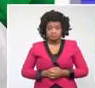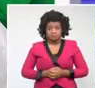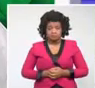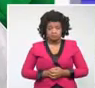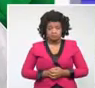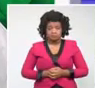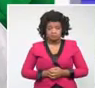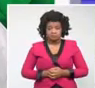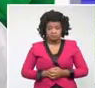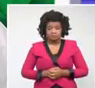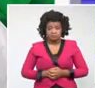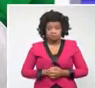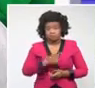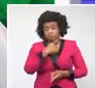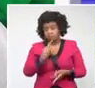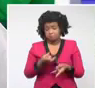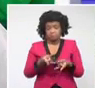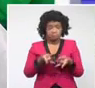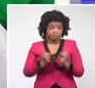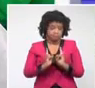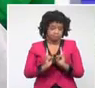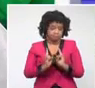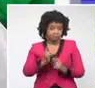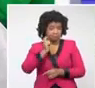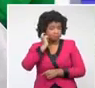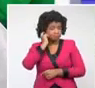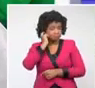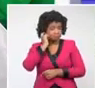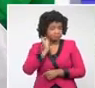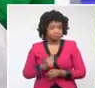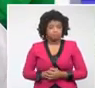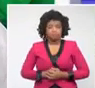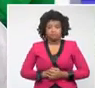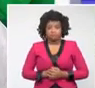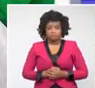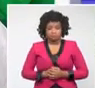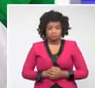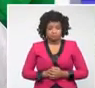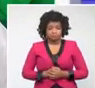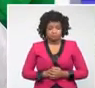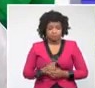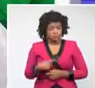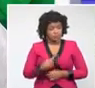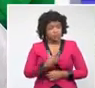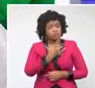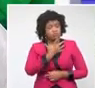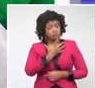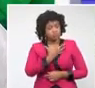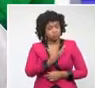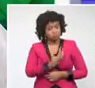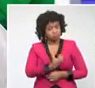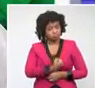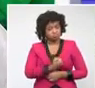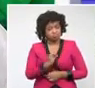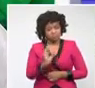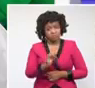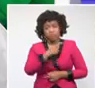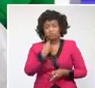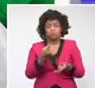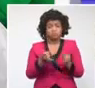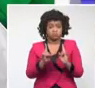Y fallece esta paciente. Lamentamos mucho este fallecimiento, igual que